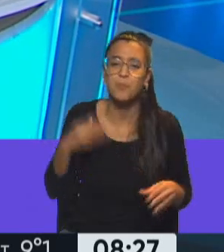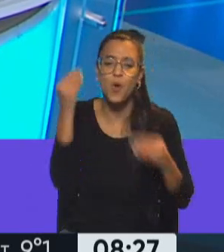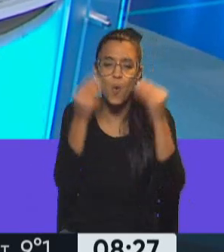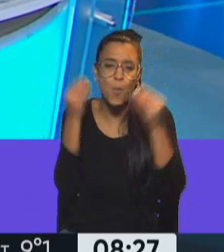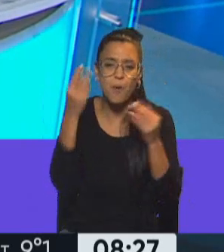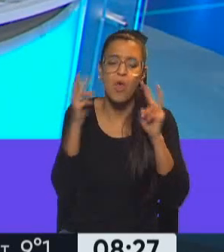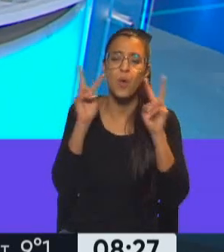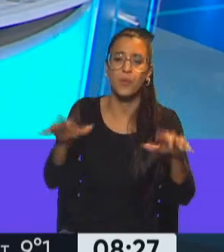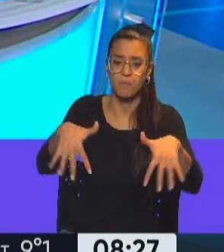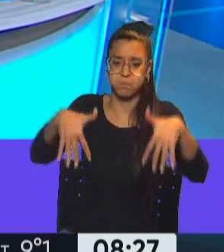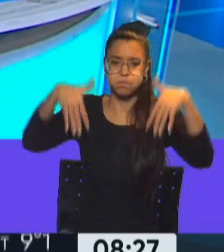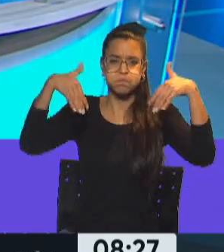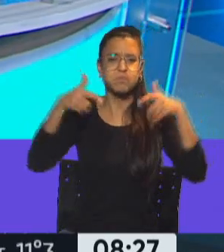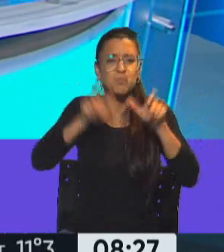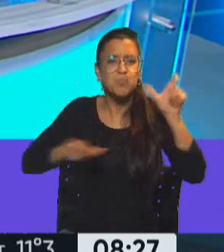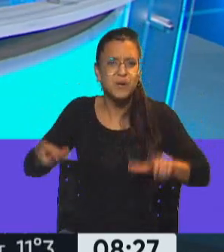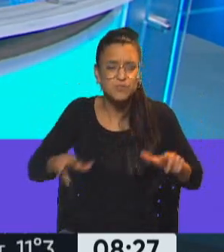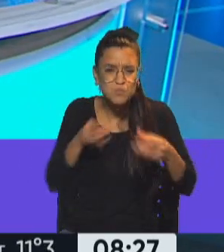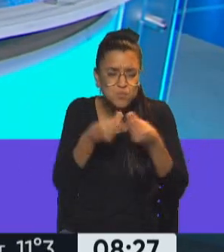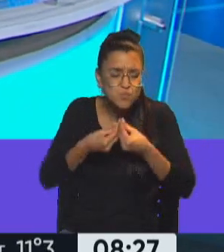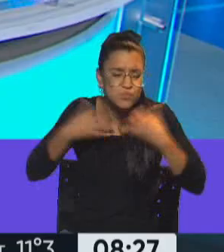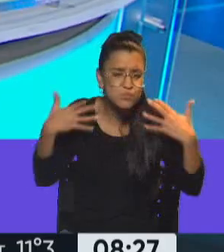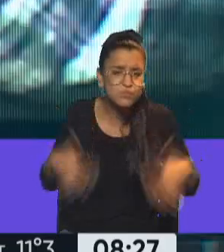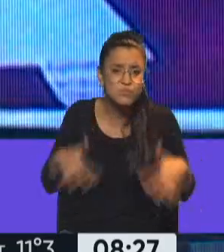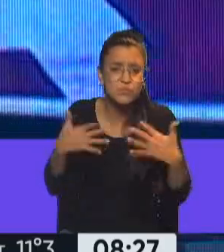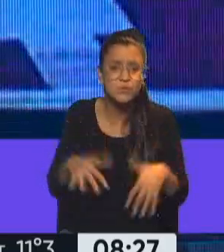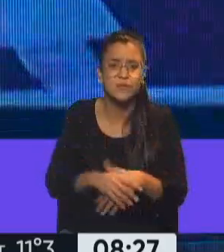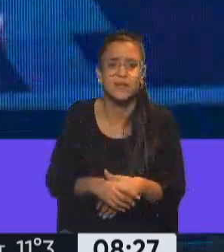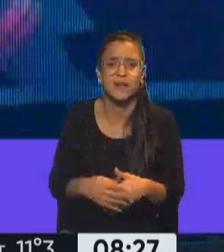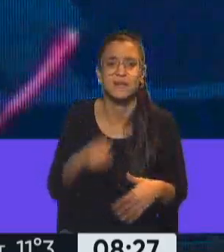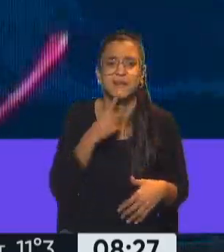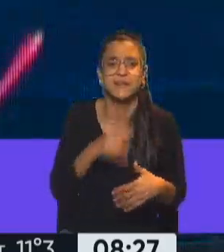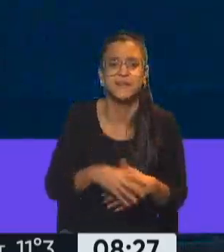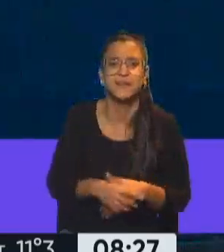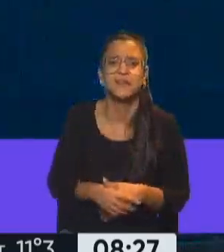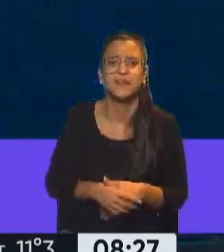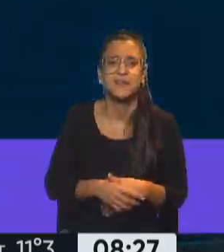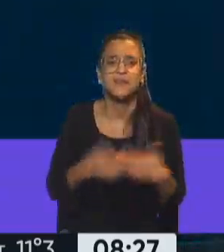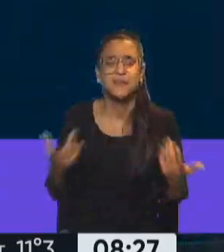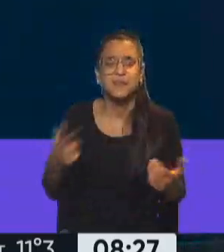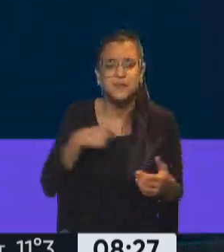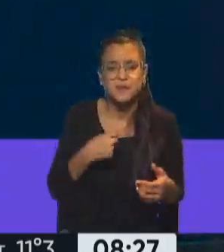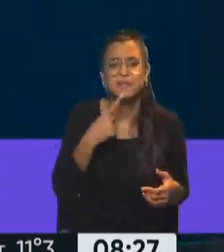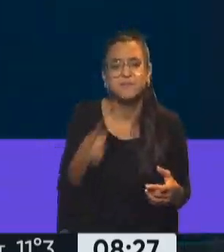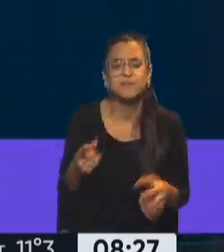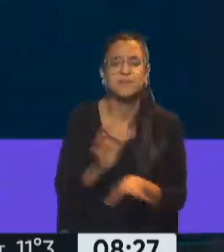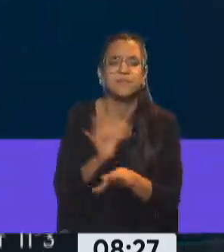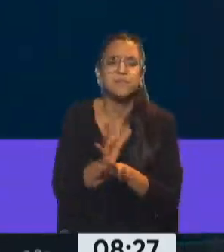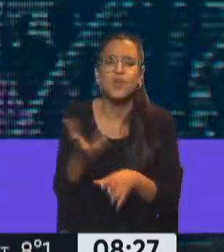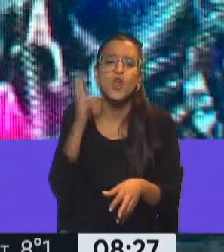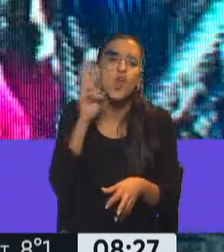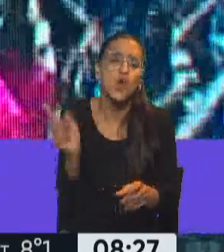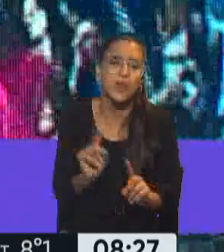que vi en las tribunas, ¿no? O sea, sí, pasar de un extremo a otro, ¿no? Y esa incapacidad que tenemos de